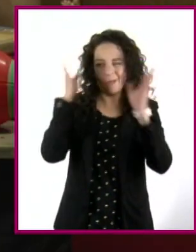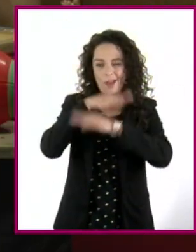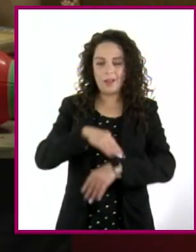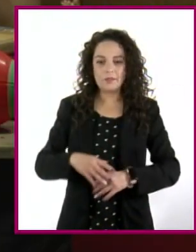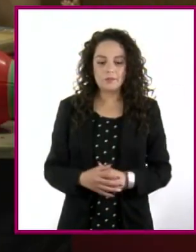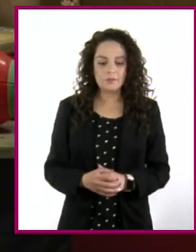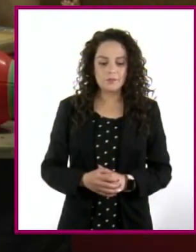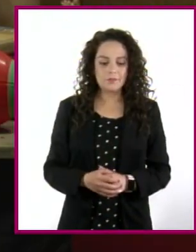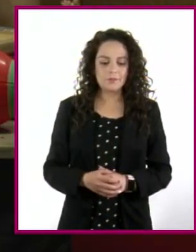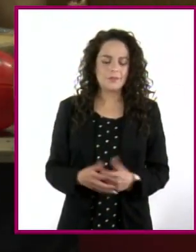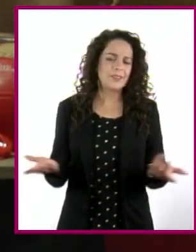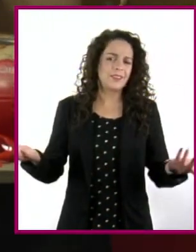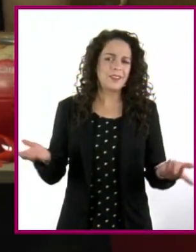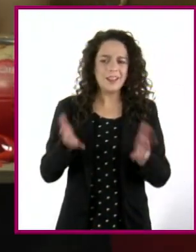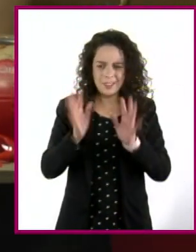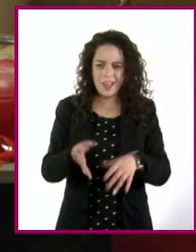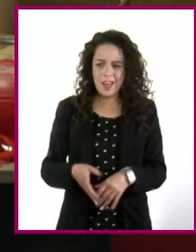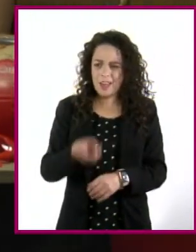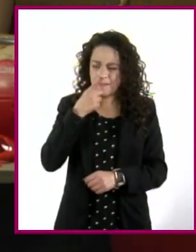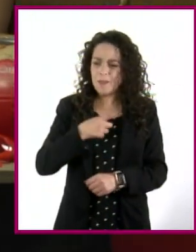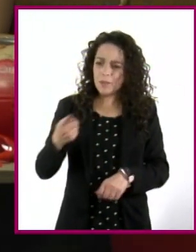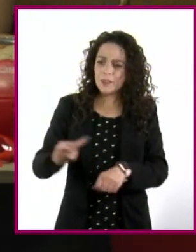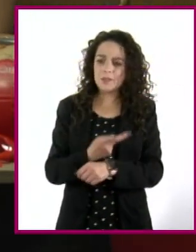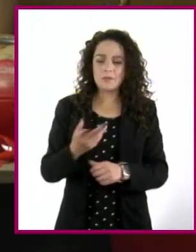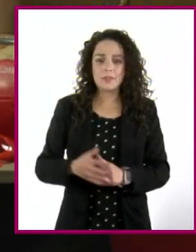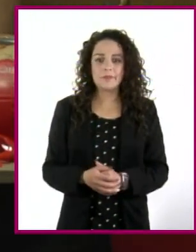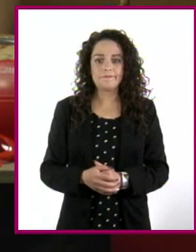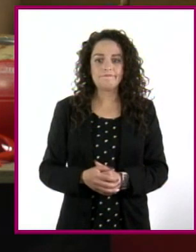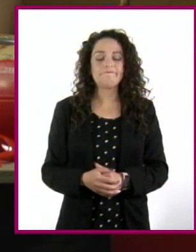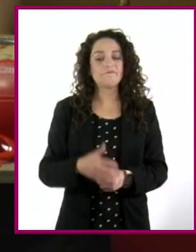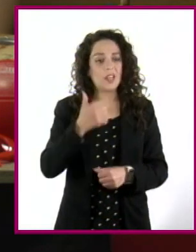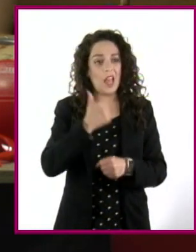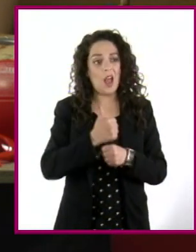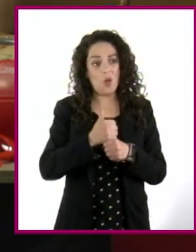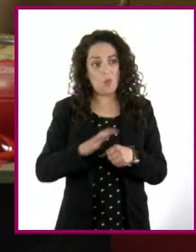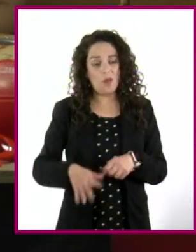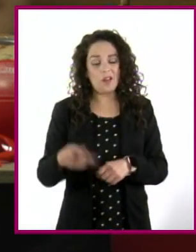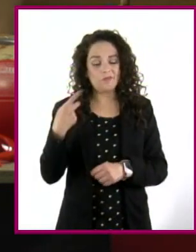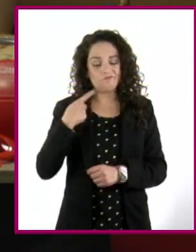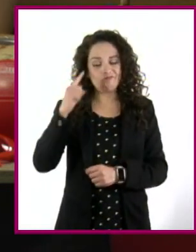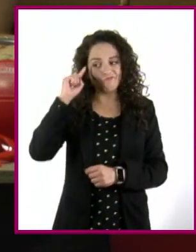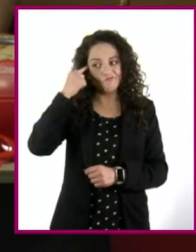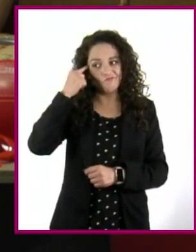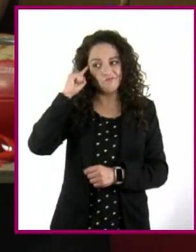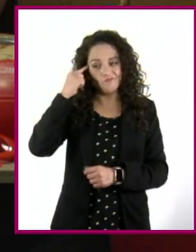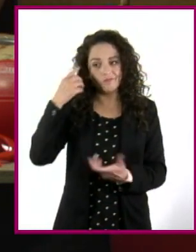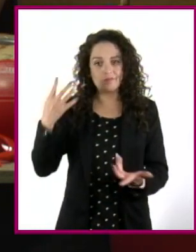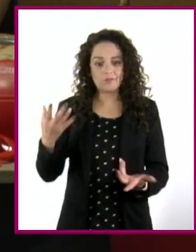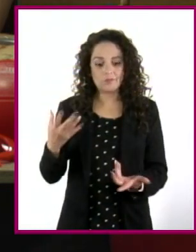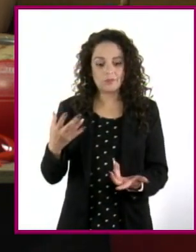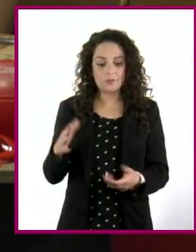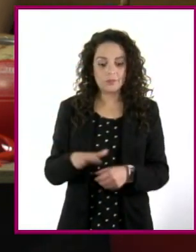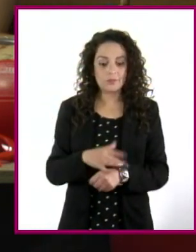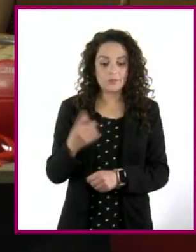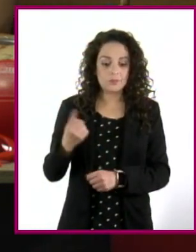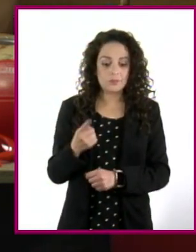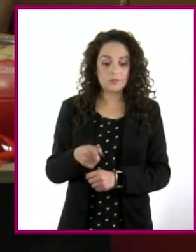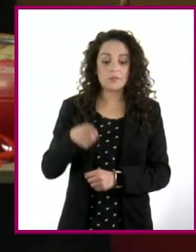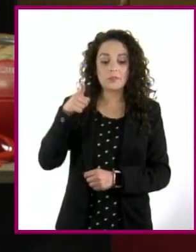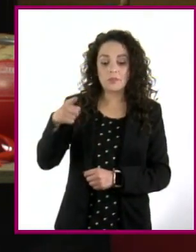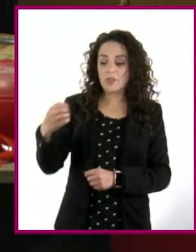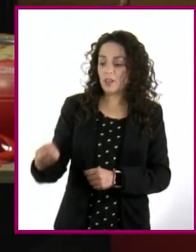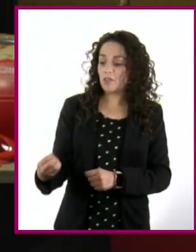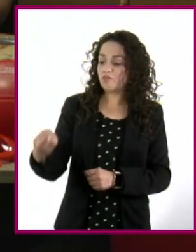Ya, cuenta, ¿qué pasa? Me enojé con la abuela. ¿Por qué? Me puso un altavoz sin avisarme porque estaba ocupada y sus